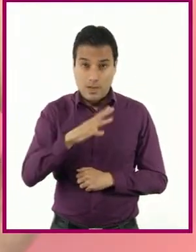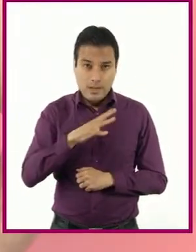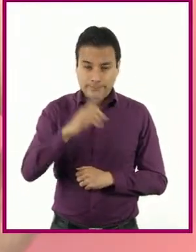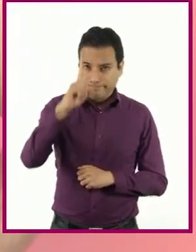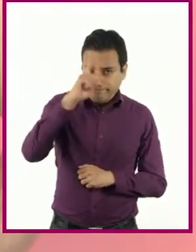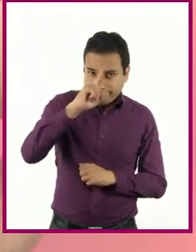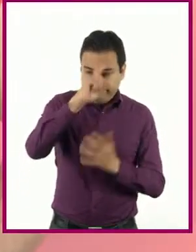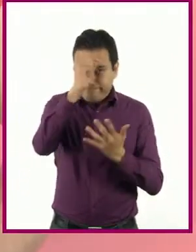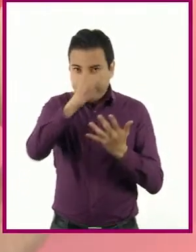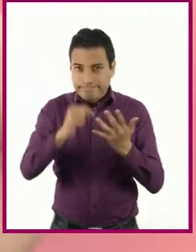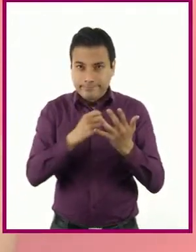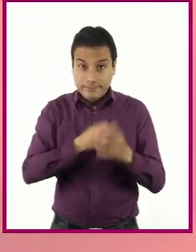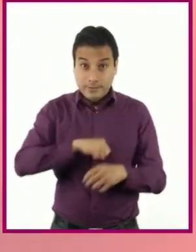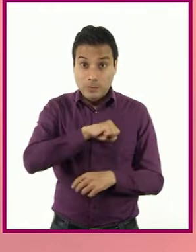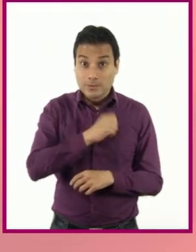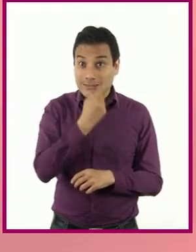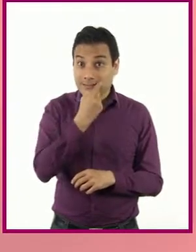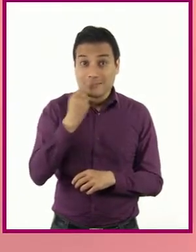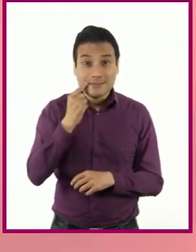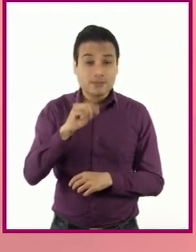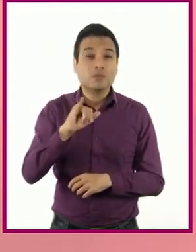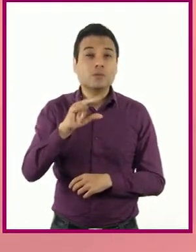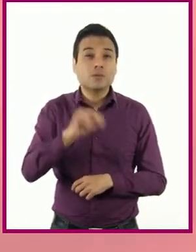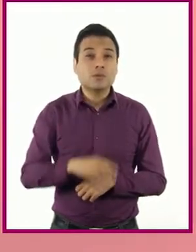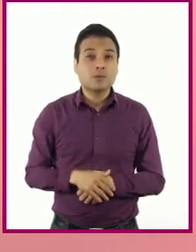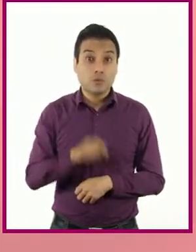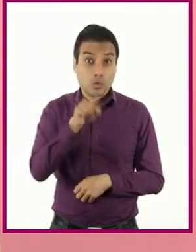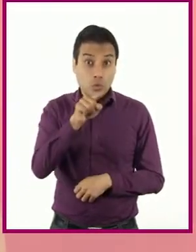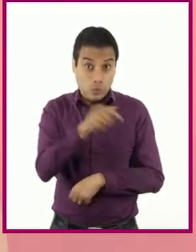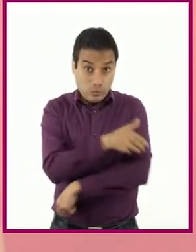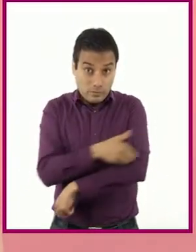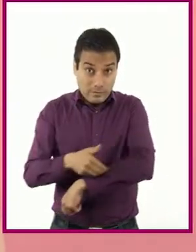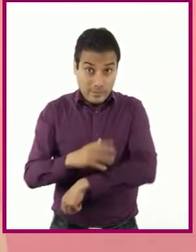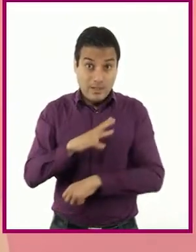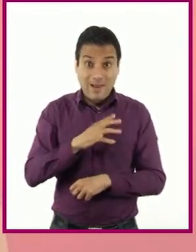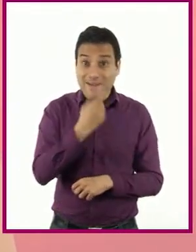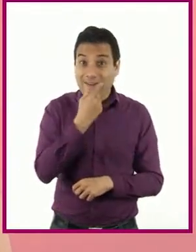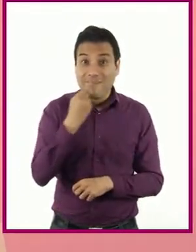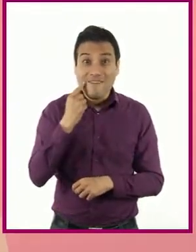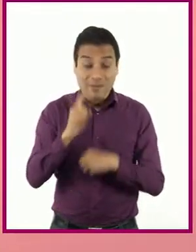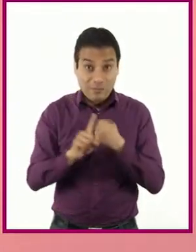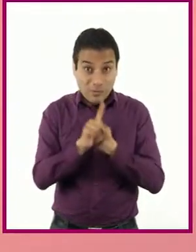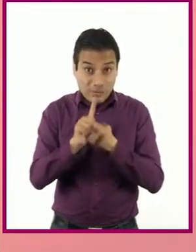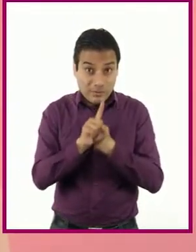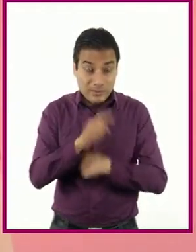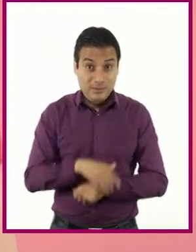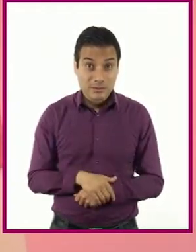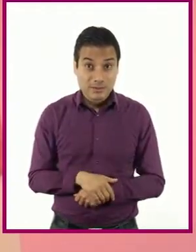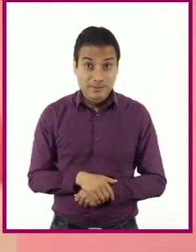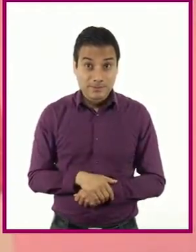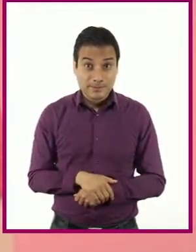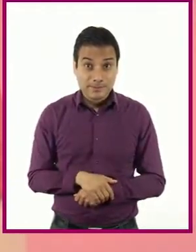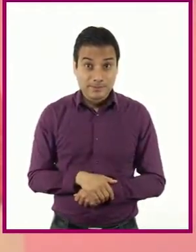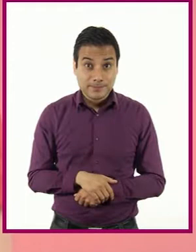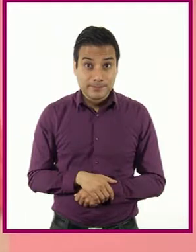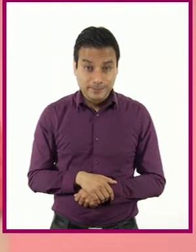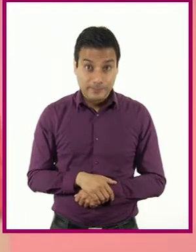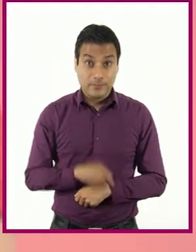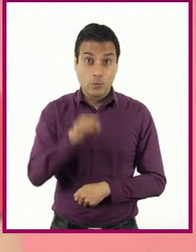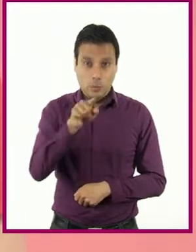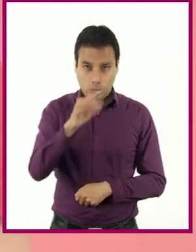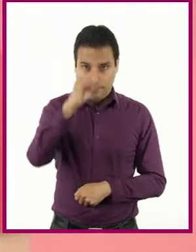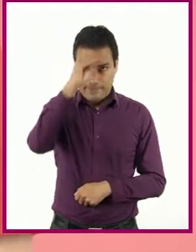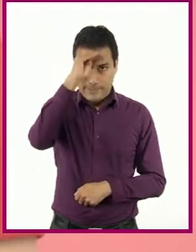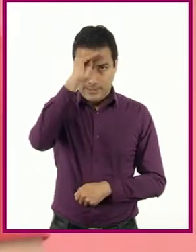bucal? ¿Conoces algún familiar con algún problema en sus dientes? Por favor, anoten en